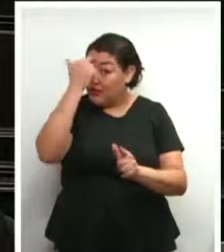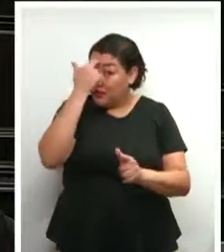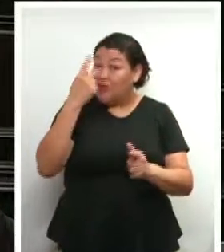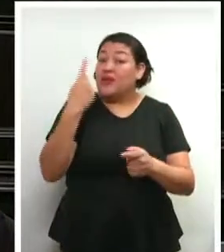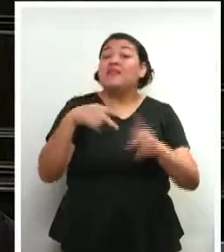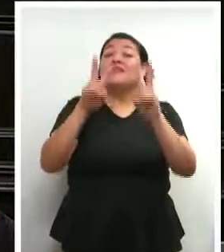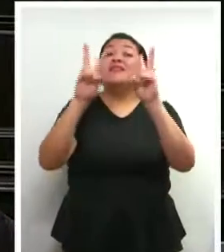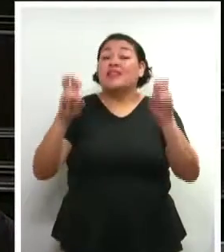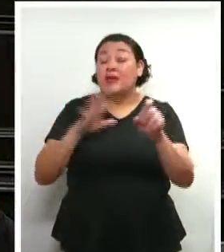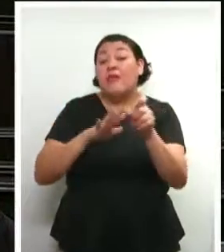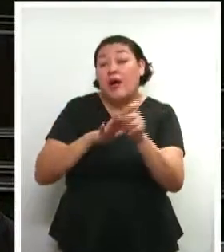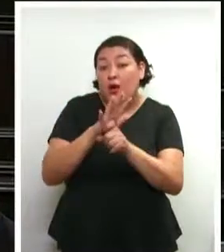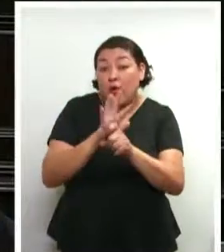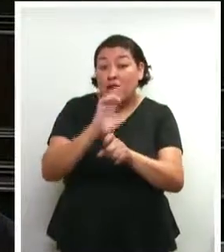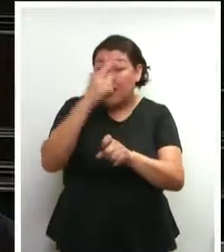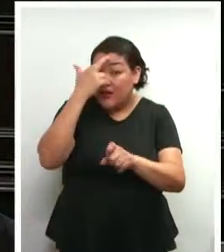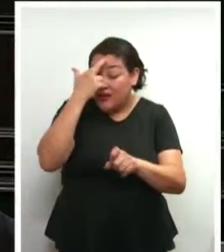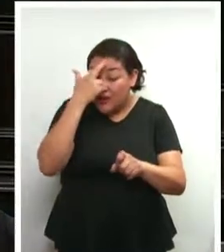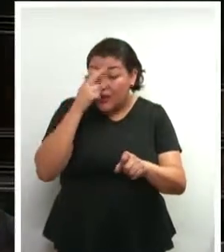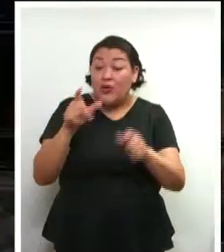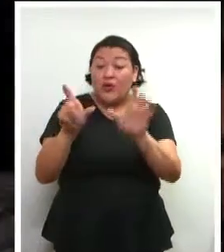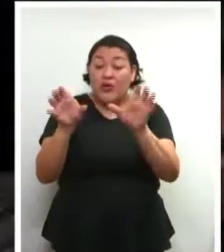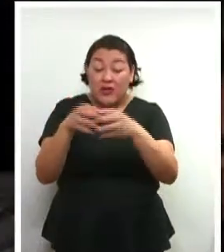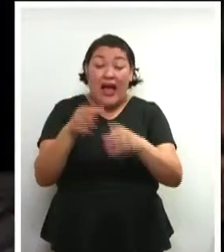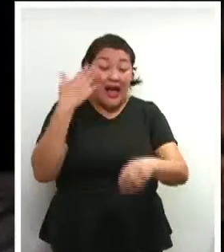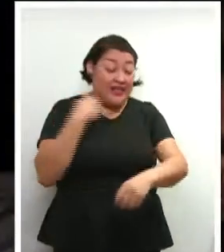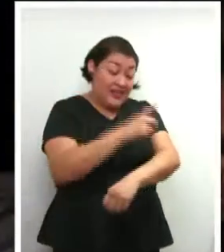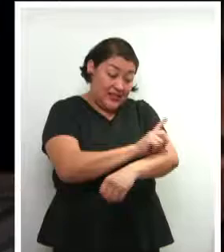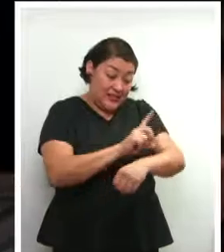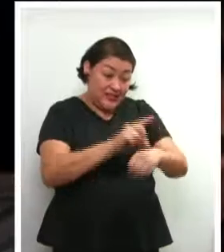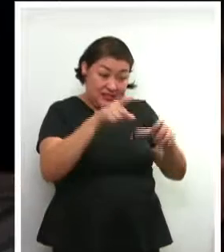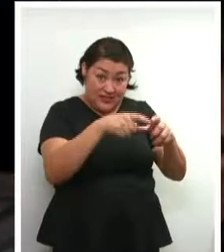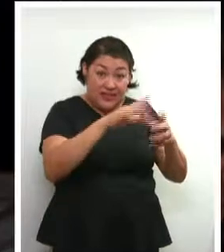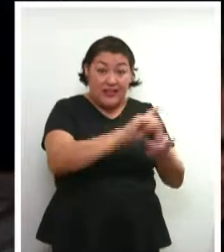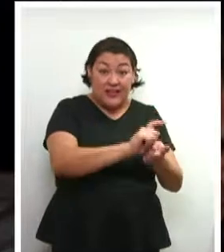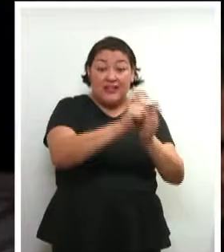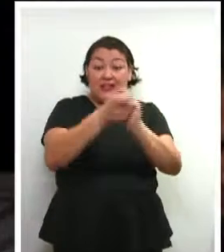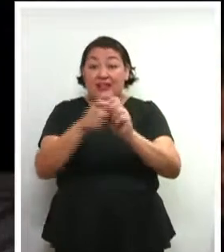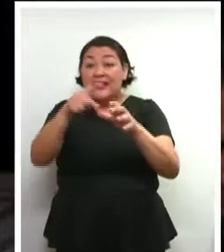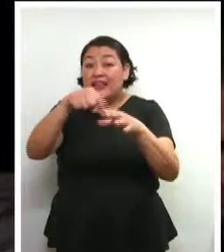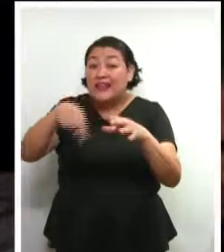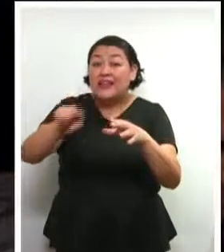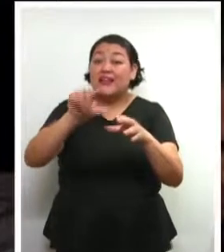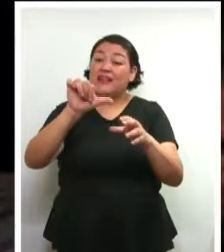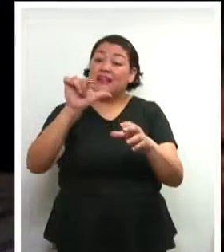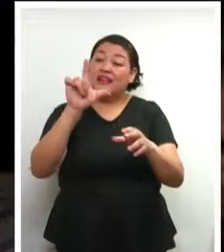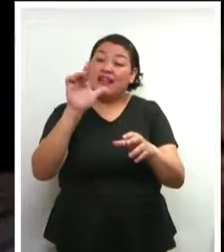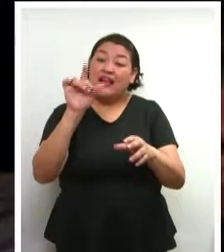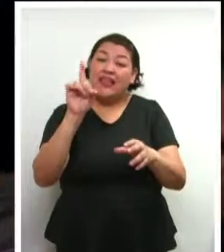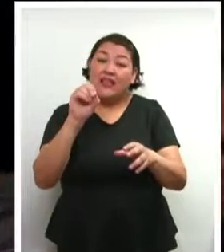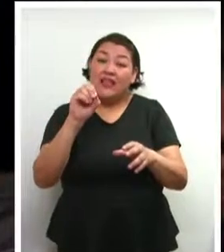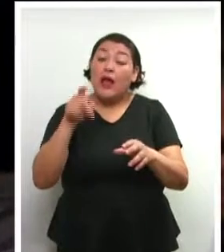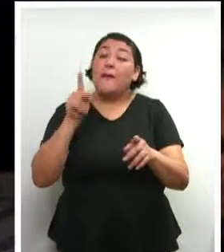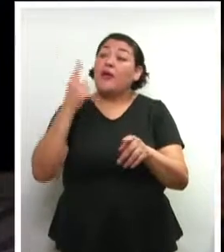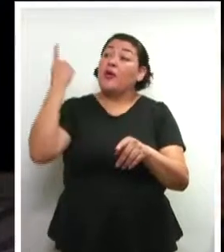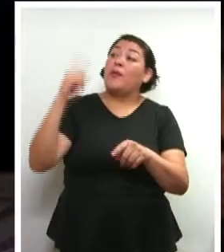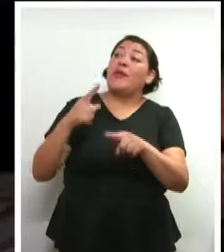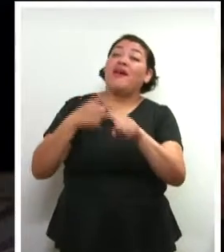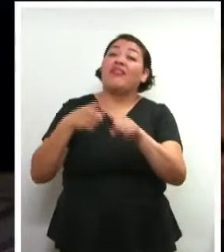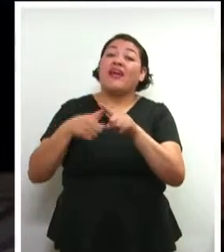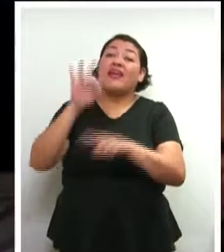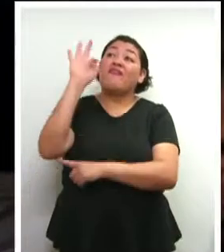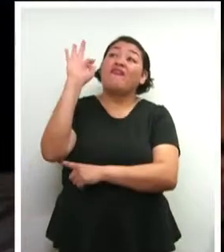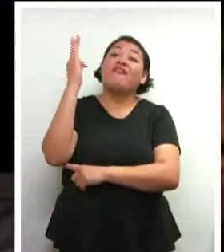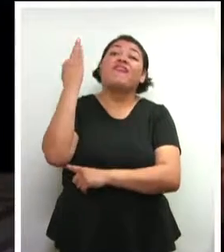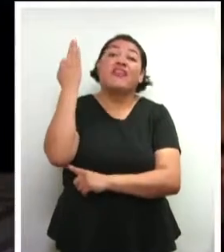trata de competencias directamente atribuidas, no por la Constitución local, sino por la Constitución federal, y que nos plantea el problema